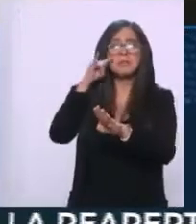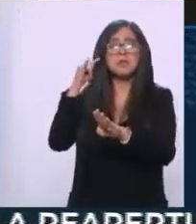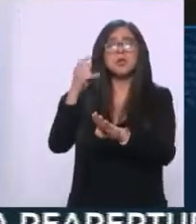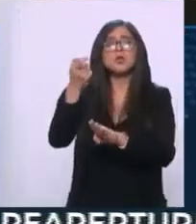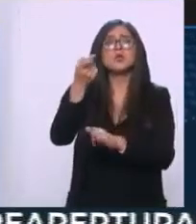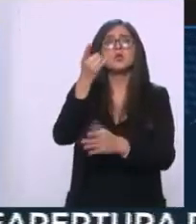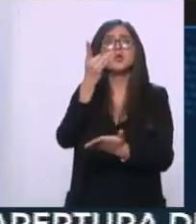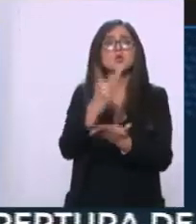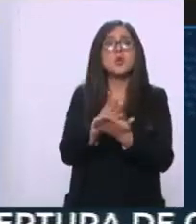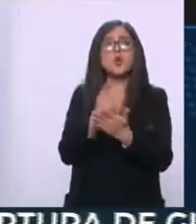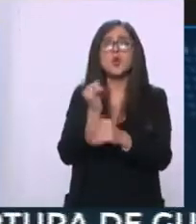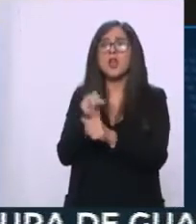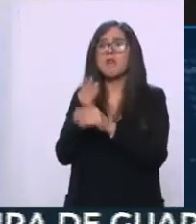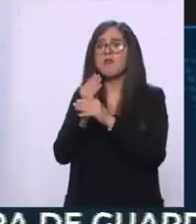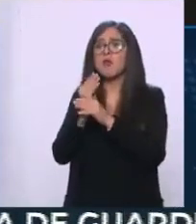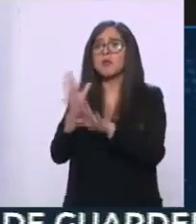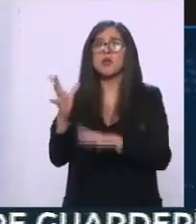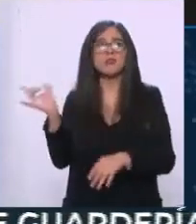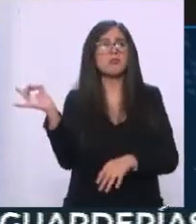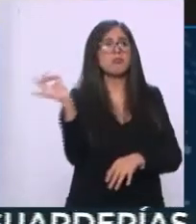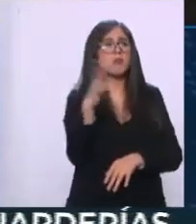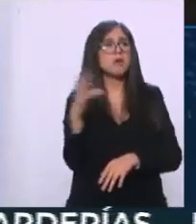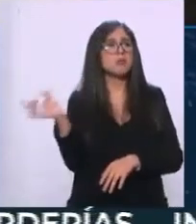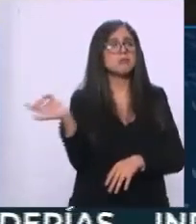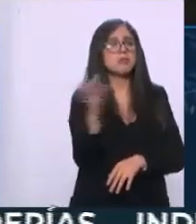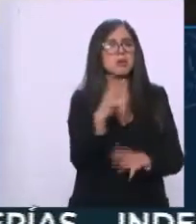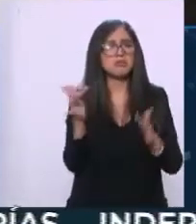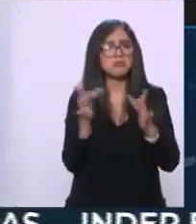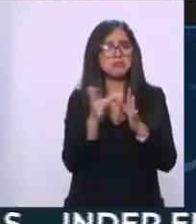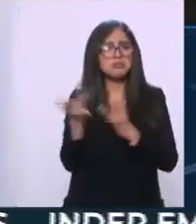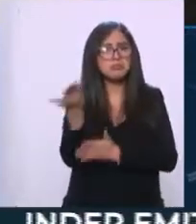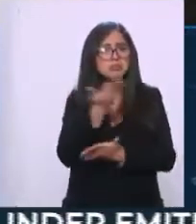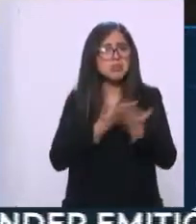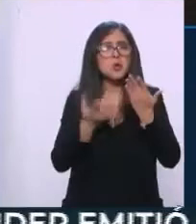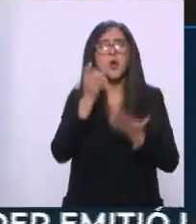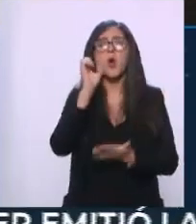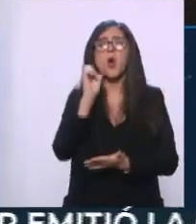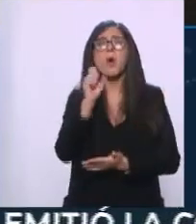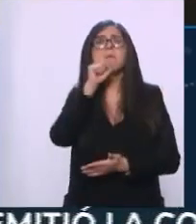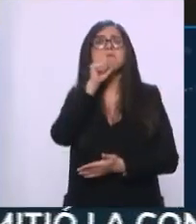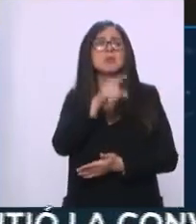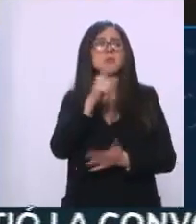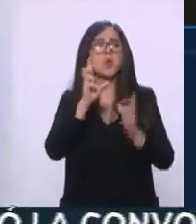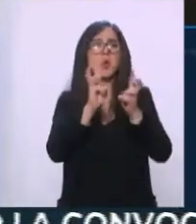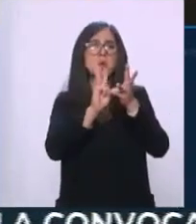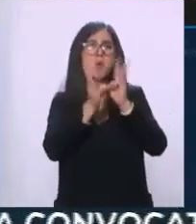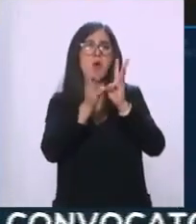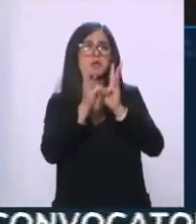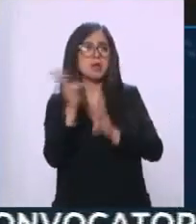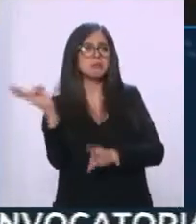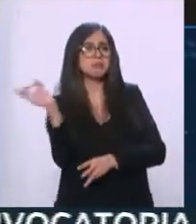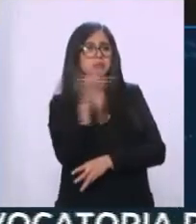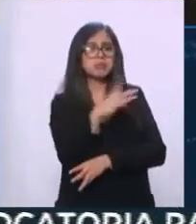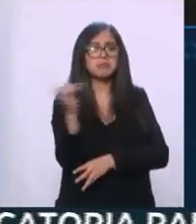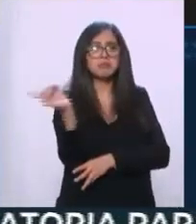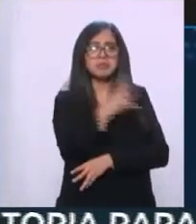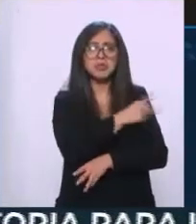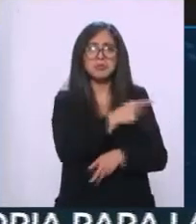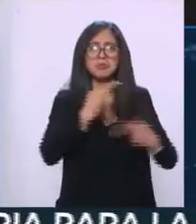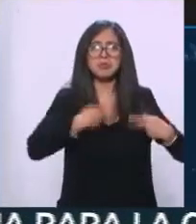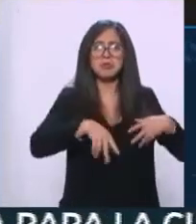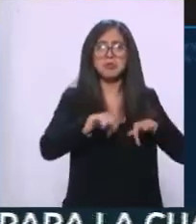a través de mensajes en redes sociales, al parecer por WhatsApp, y que este principio